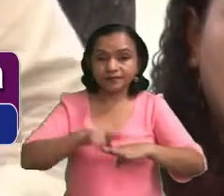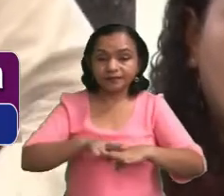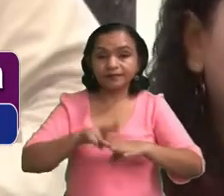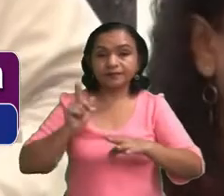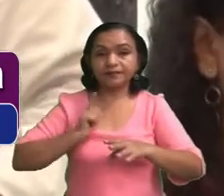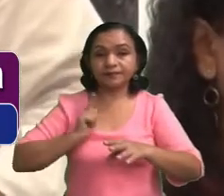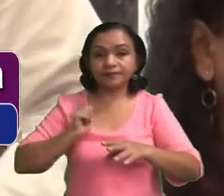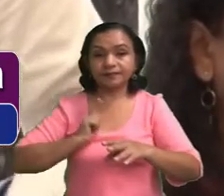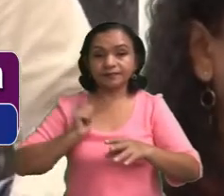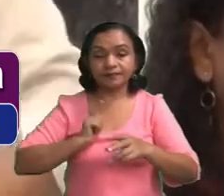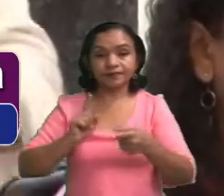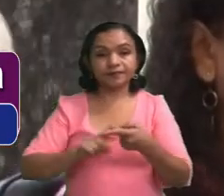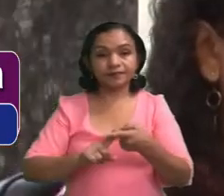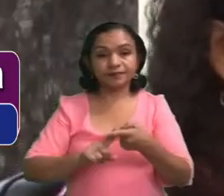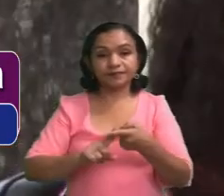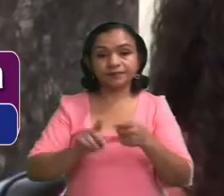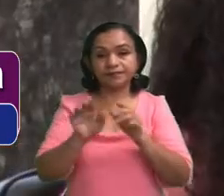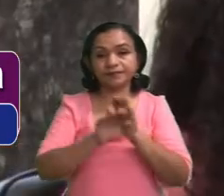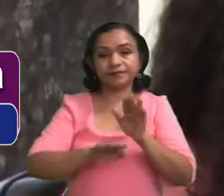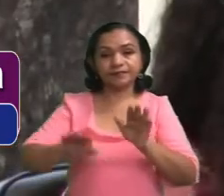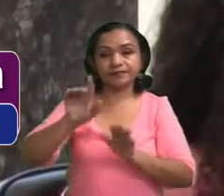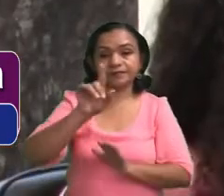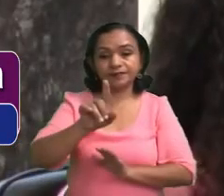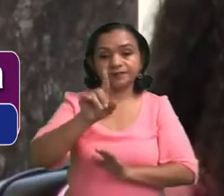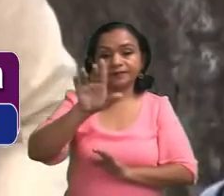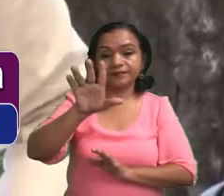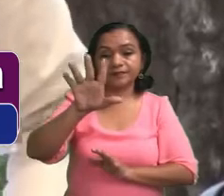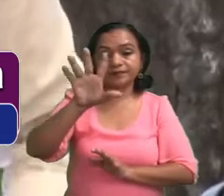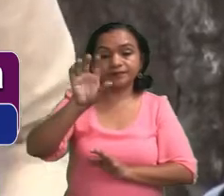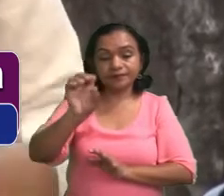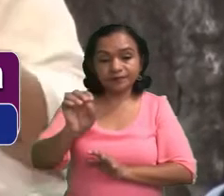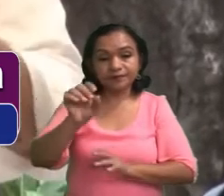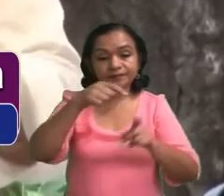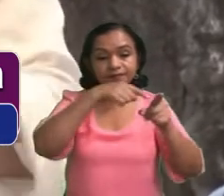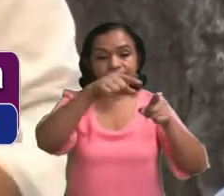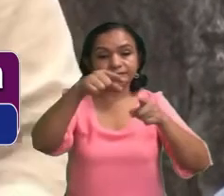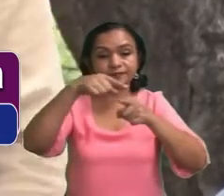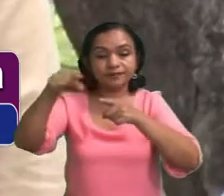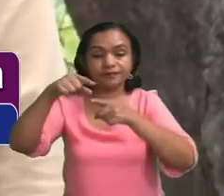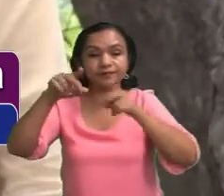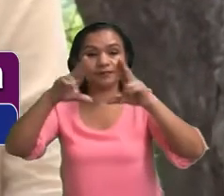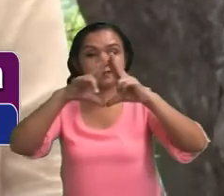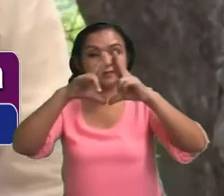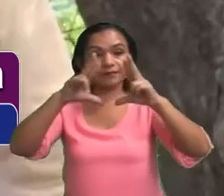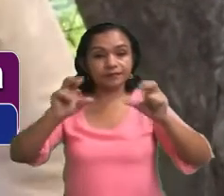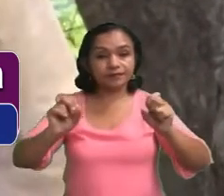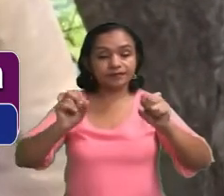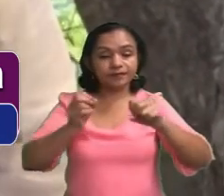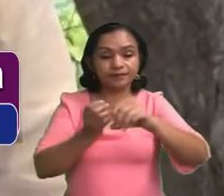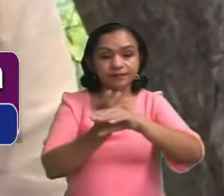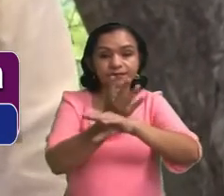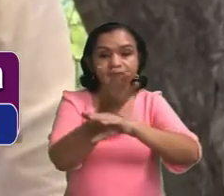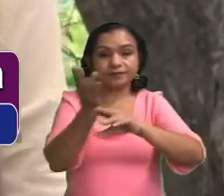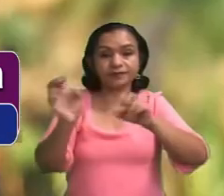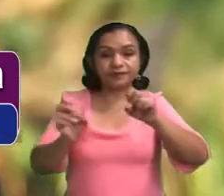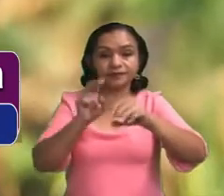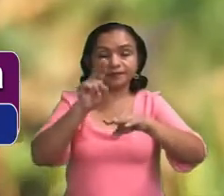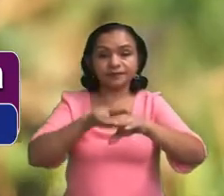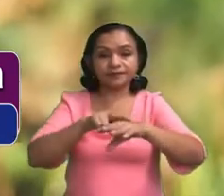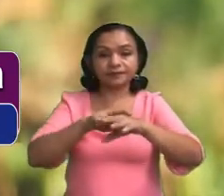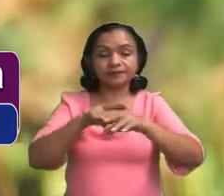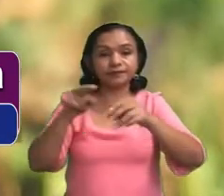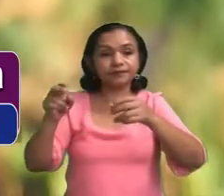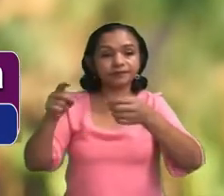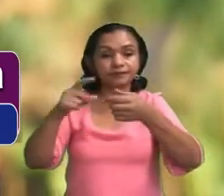tiene presencia en más de 150 municipios del país, y al Consejo Nacional de